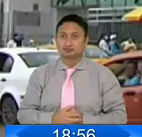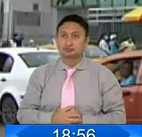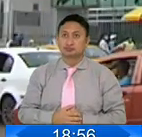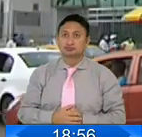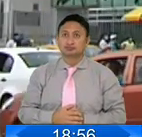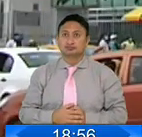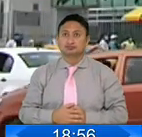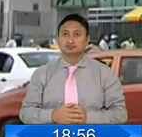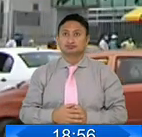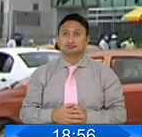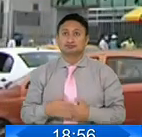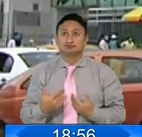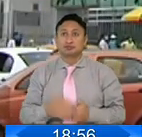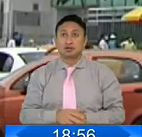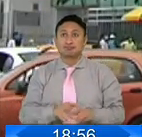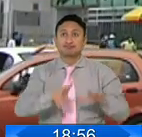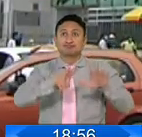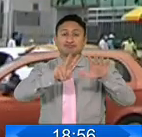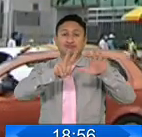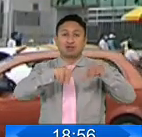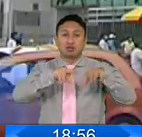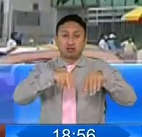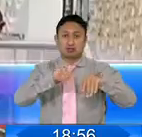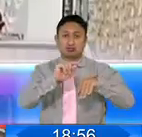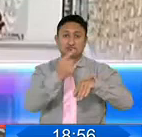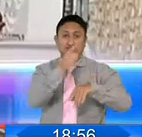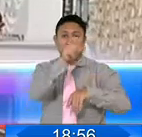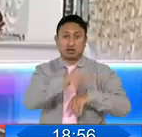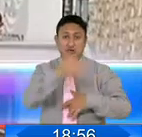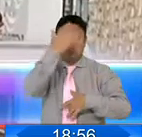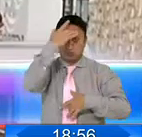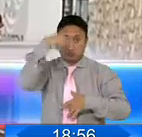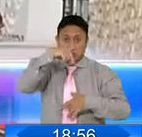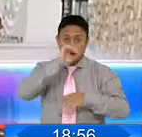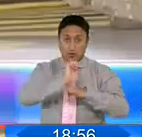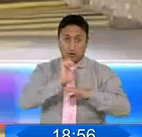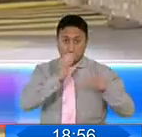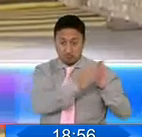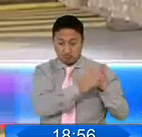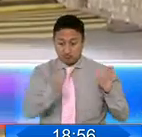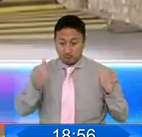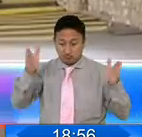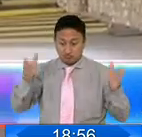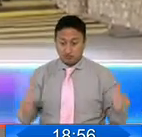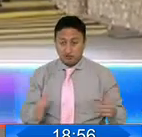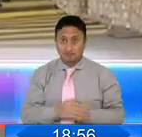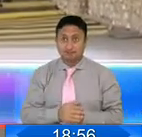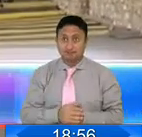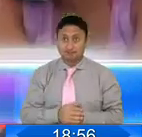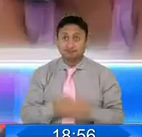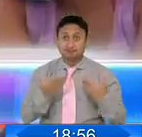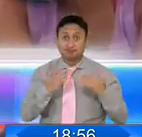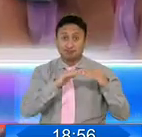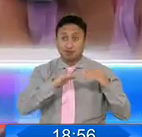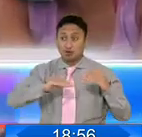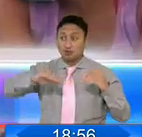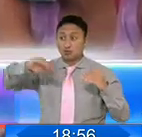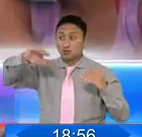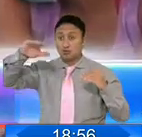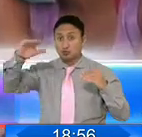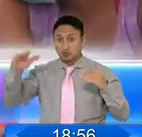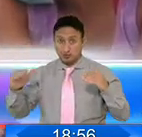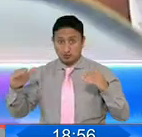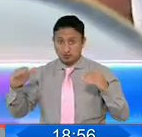han pasado siete meses desde que se conoció el primer caso de coronavirus en el ecuador y muy lejos de que se estabilice la curva de contagios las